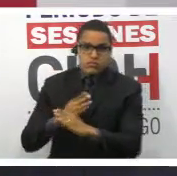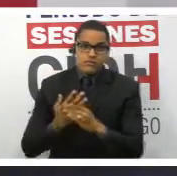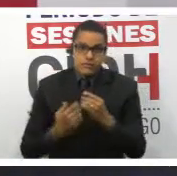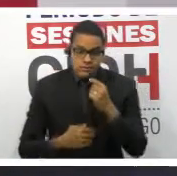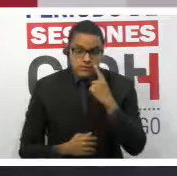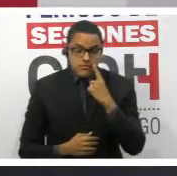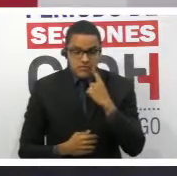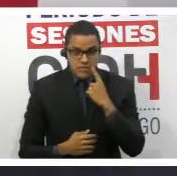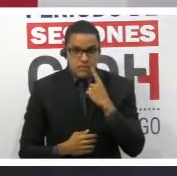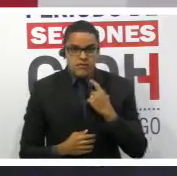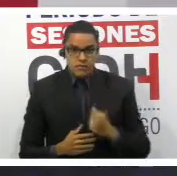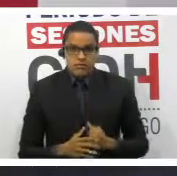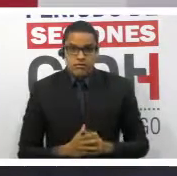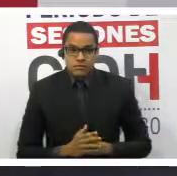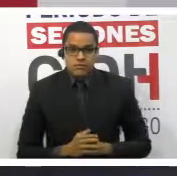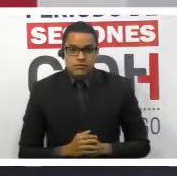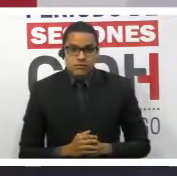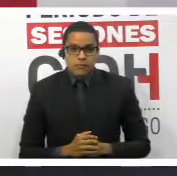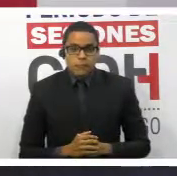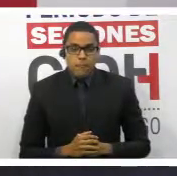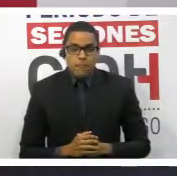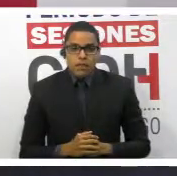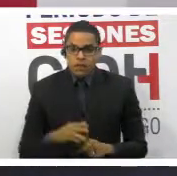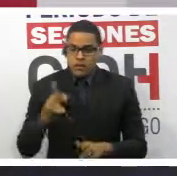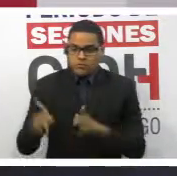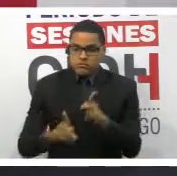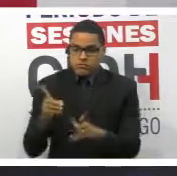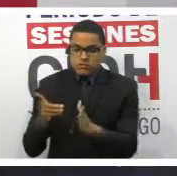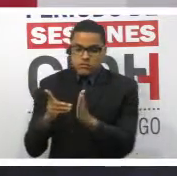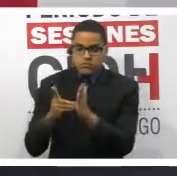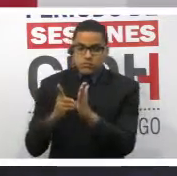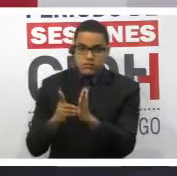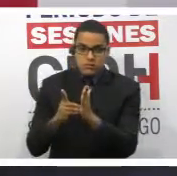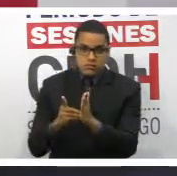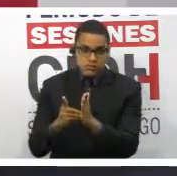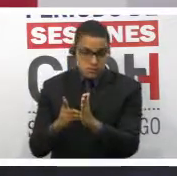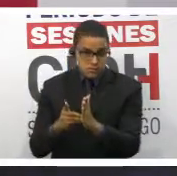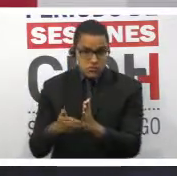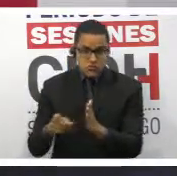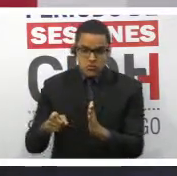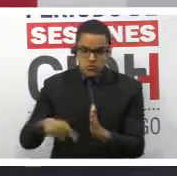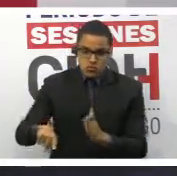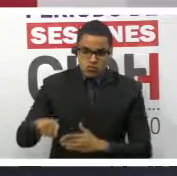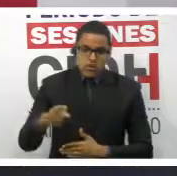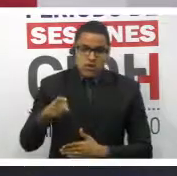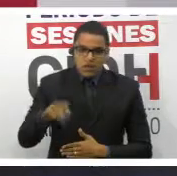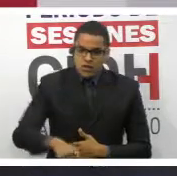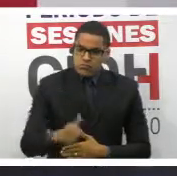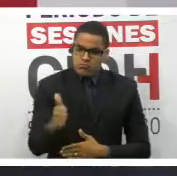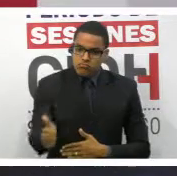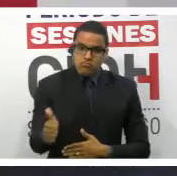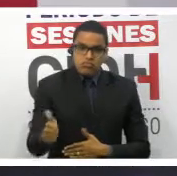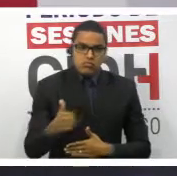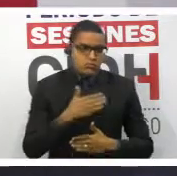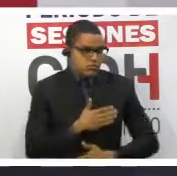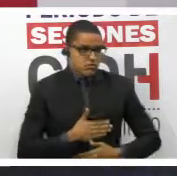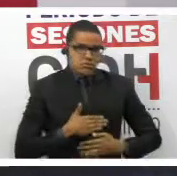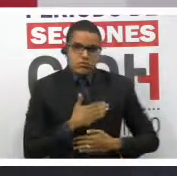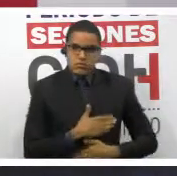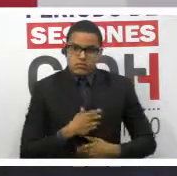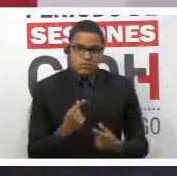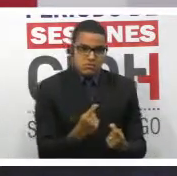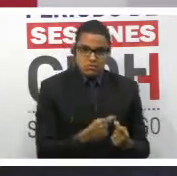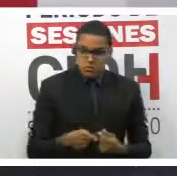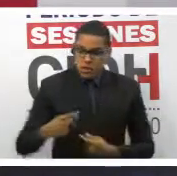después en su deshabitado de facto y el canal hub en un físico laxas normal y funciona